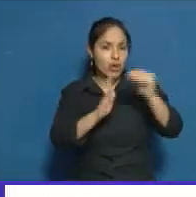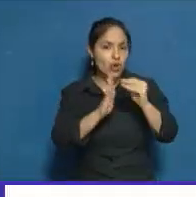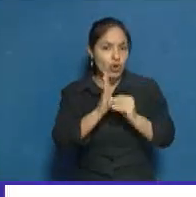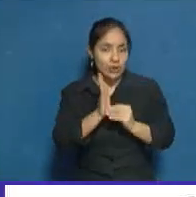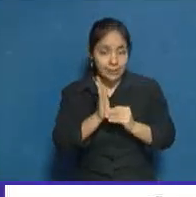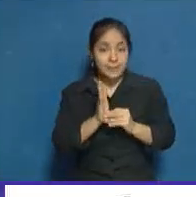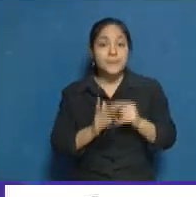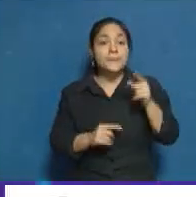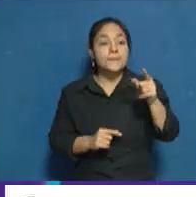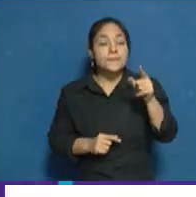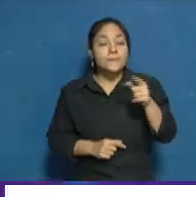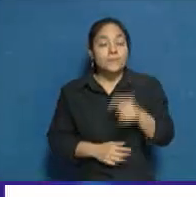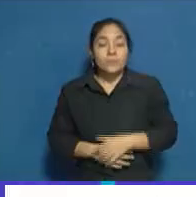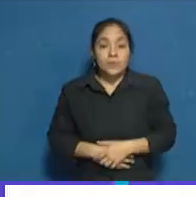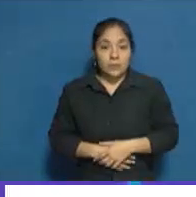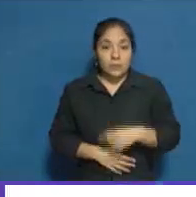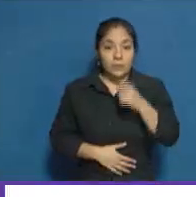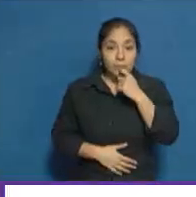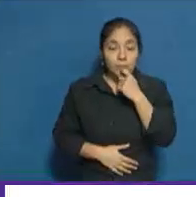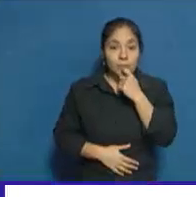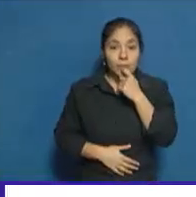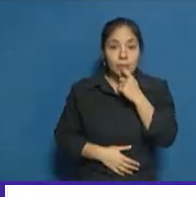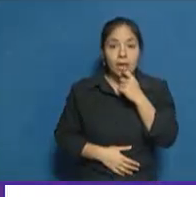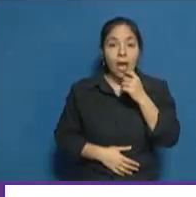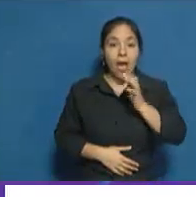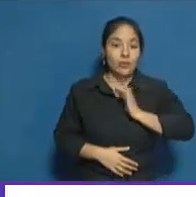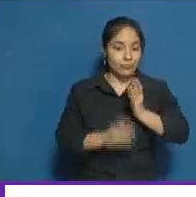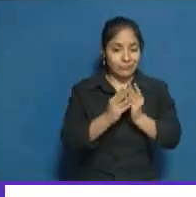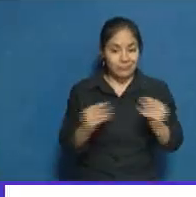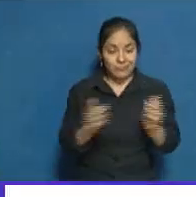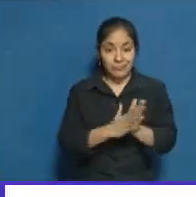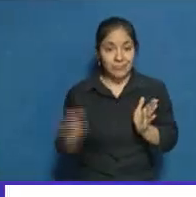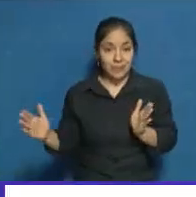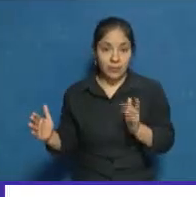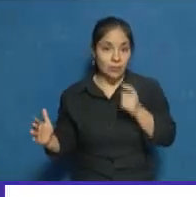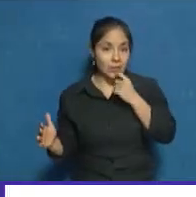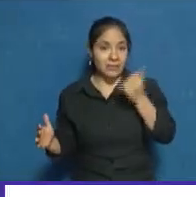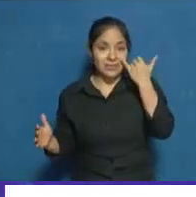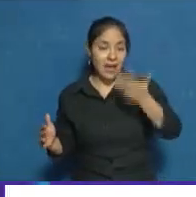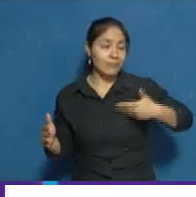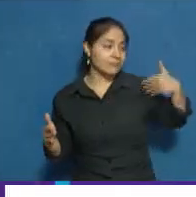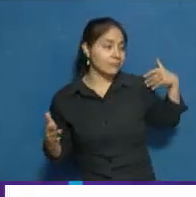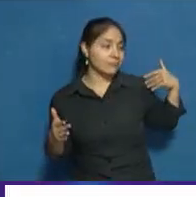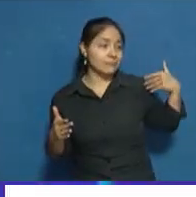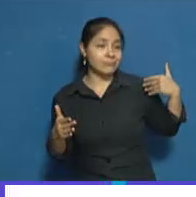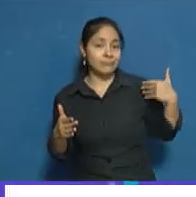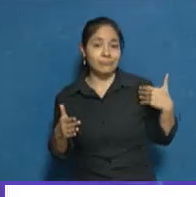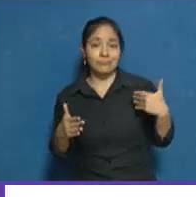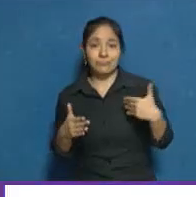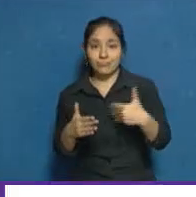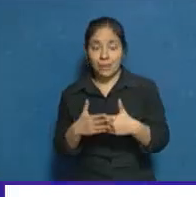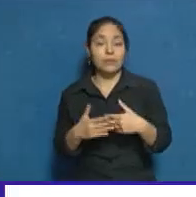entonces, cuando termina el ciclo lectivo, el alumno que después de todos estas